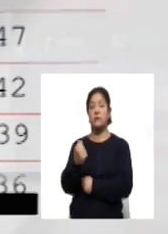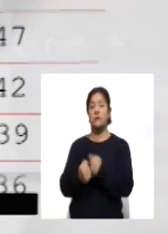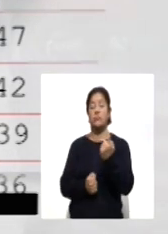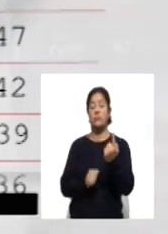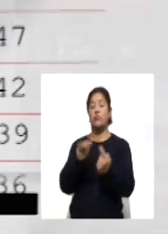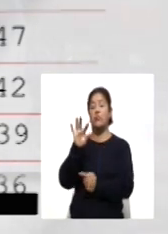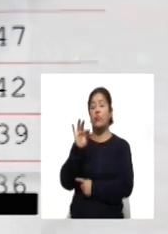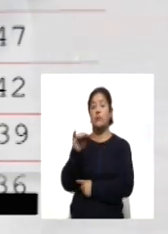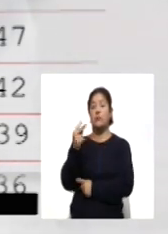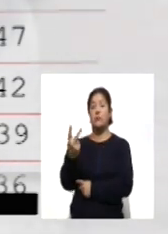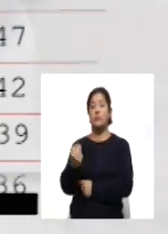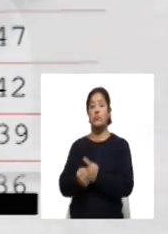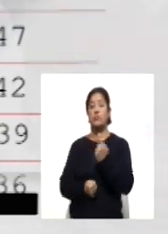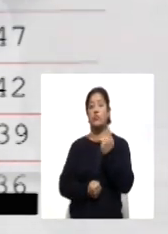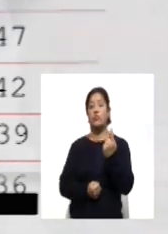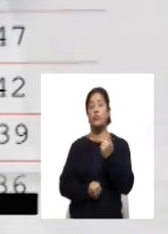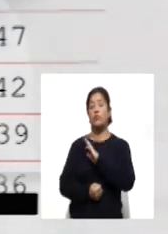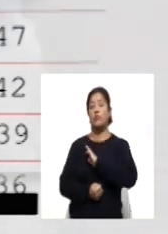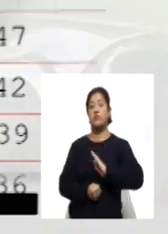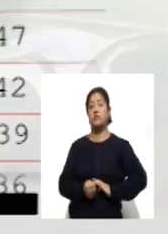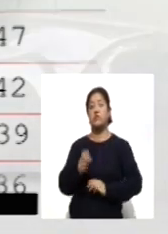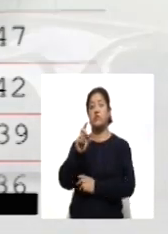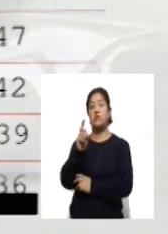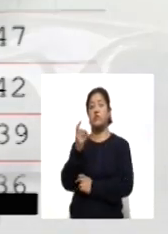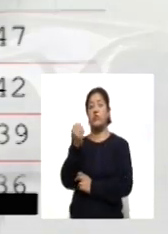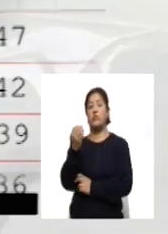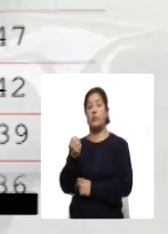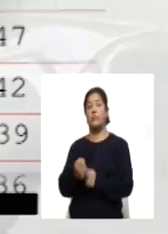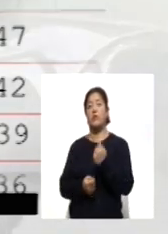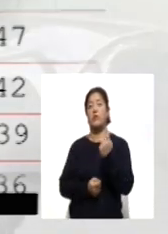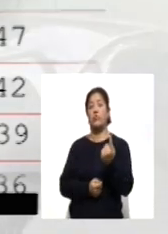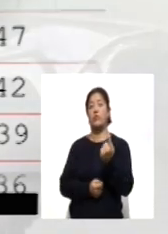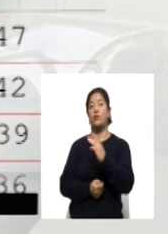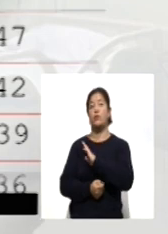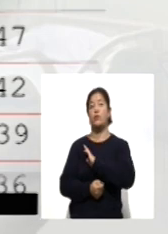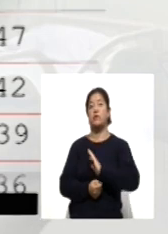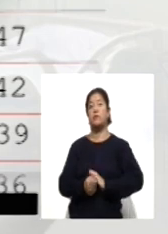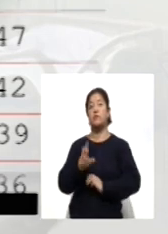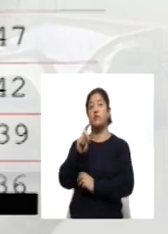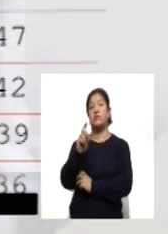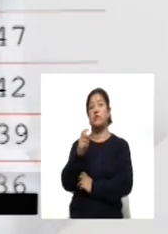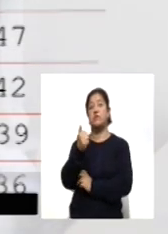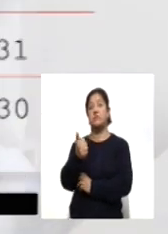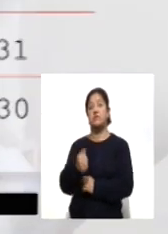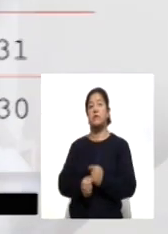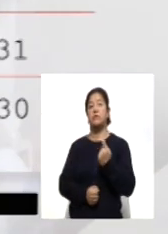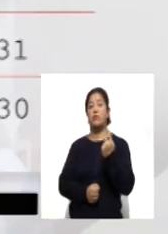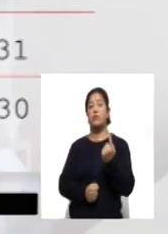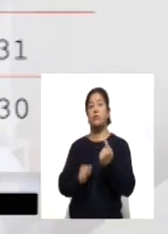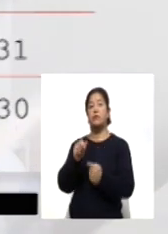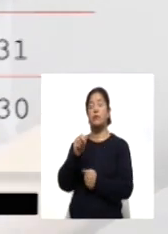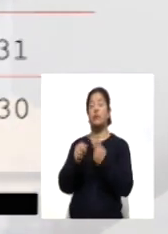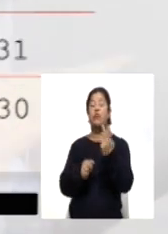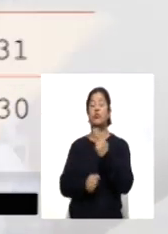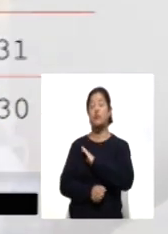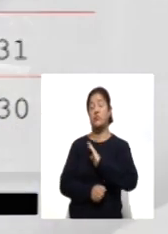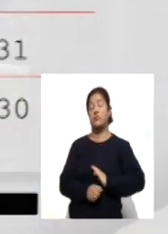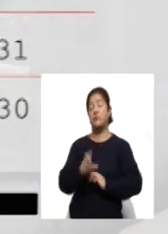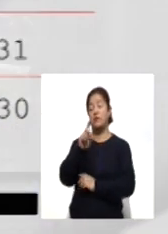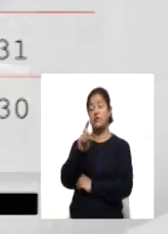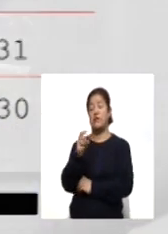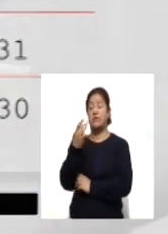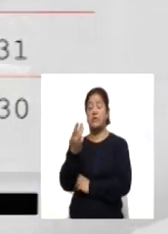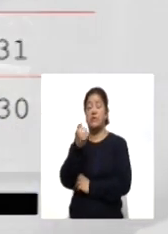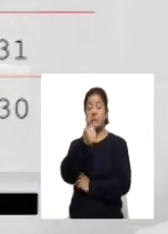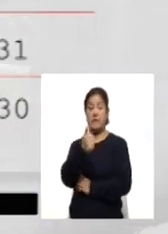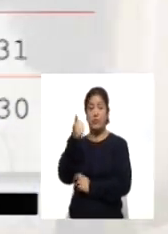47, Axocomanitla 42, Alzayanca 39, Citlaltepec 36, Zacualpan y Texoloc 33, San